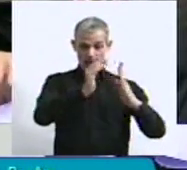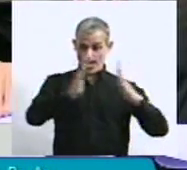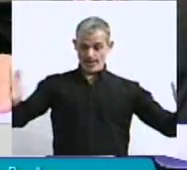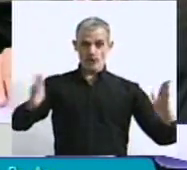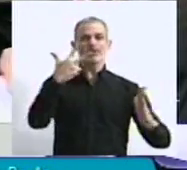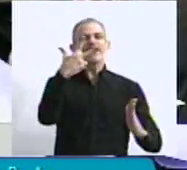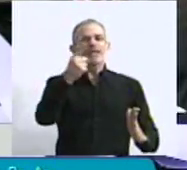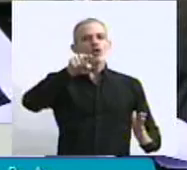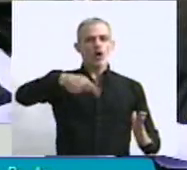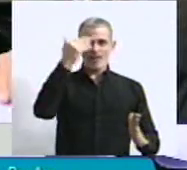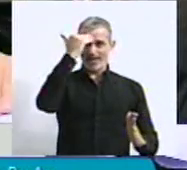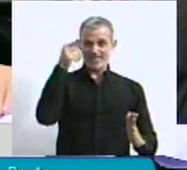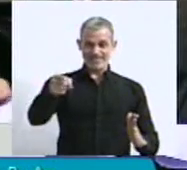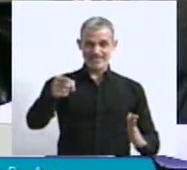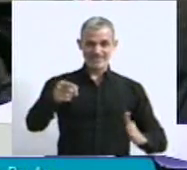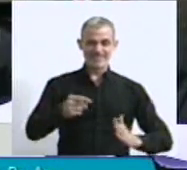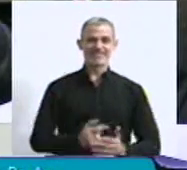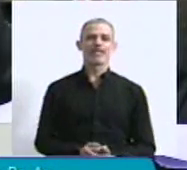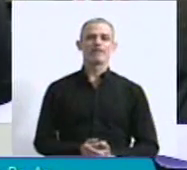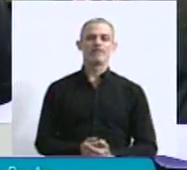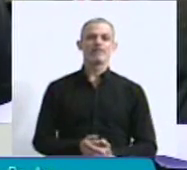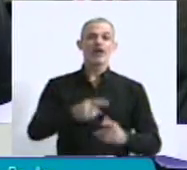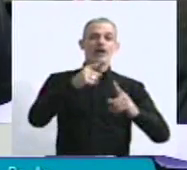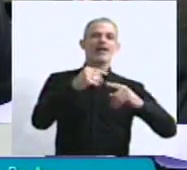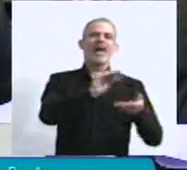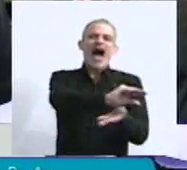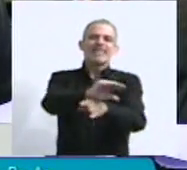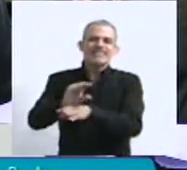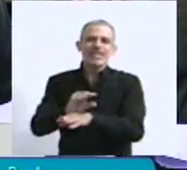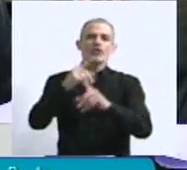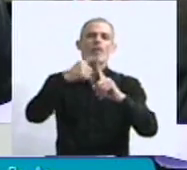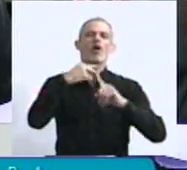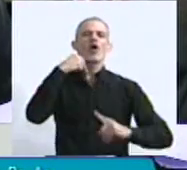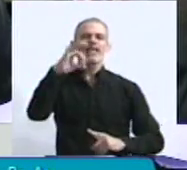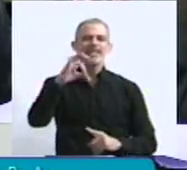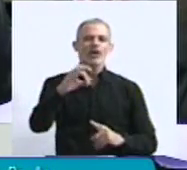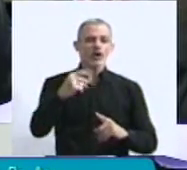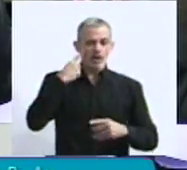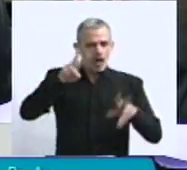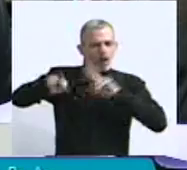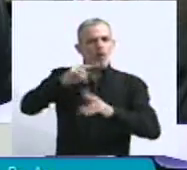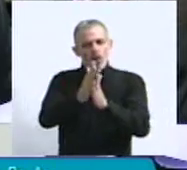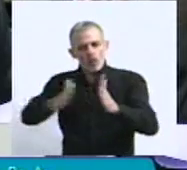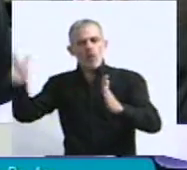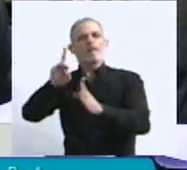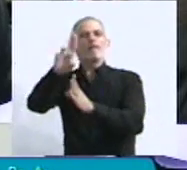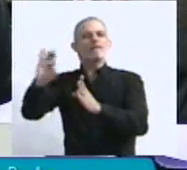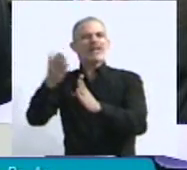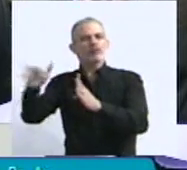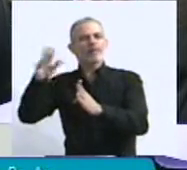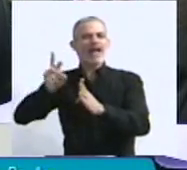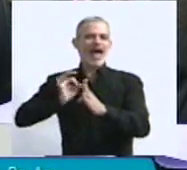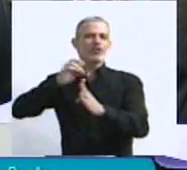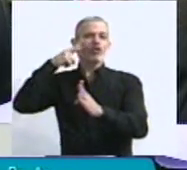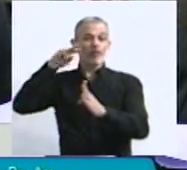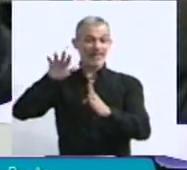fue el impacto y la evolución de la asignación por hijo que se busca consagrar a partir de marzo del 2016, haciéndolo